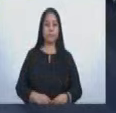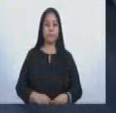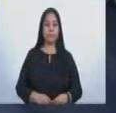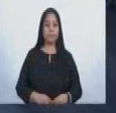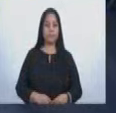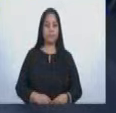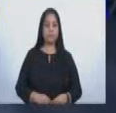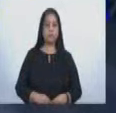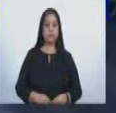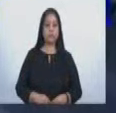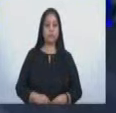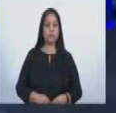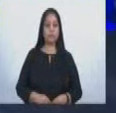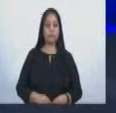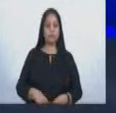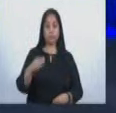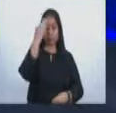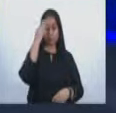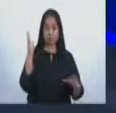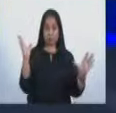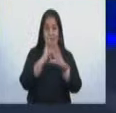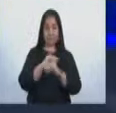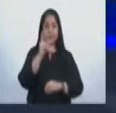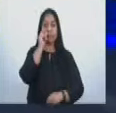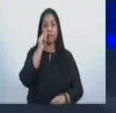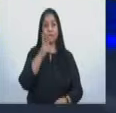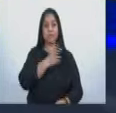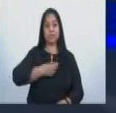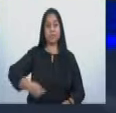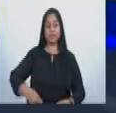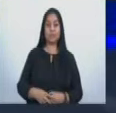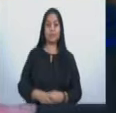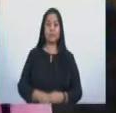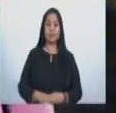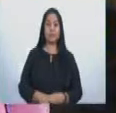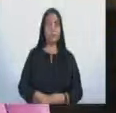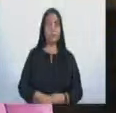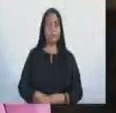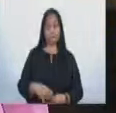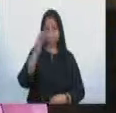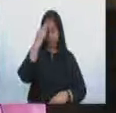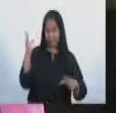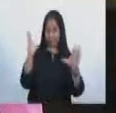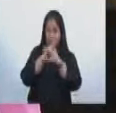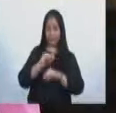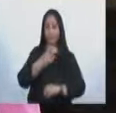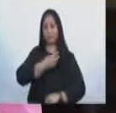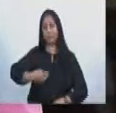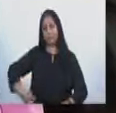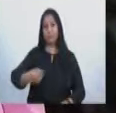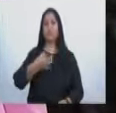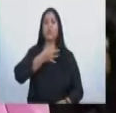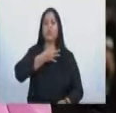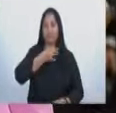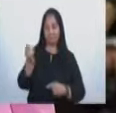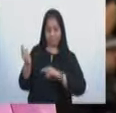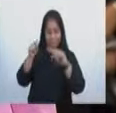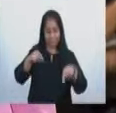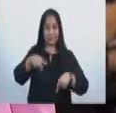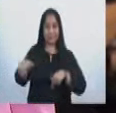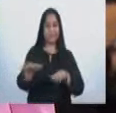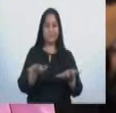acá muy buenas noches señor presidente muy buenas noches señor presidente un honor estar en esta